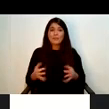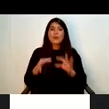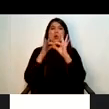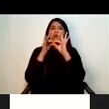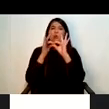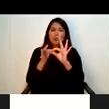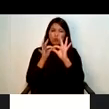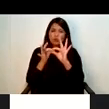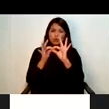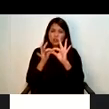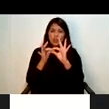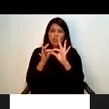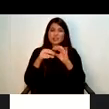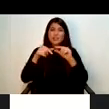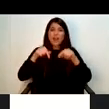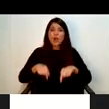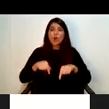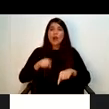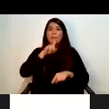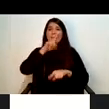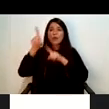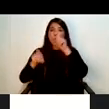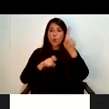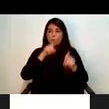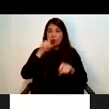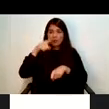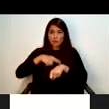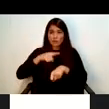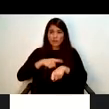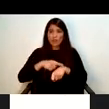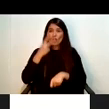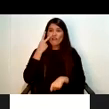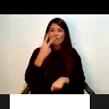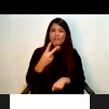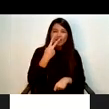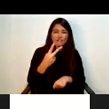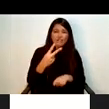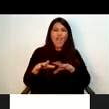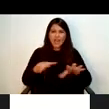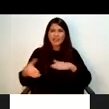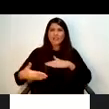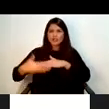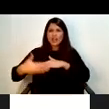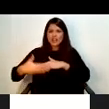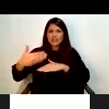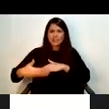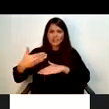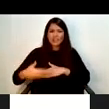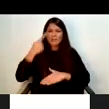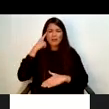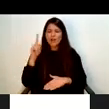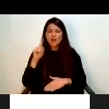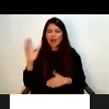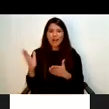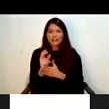muchísimas gracias. Ahora pasamos a las preguntas. Vi por ahí bien activo el chat, pero no lo leí.